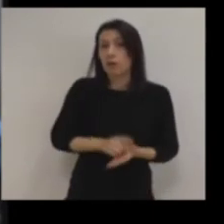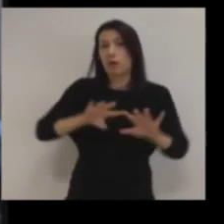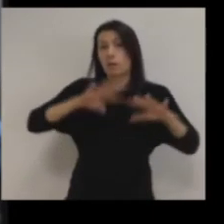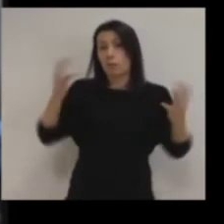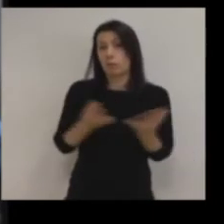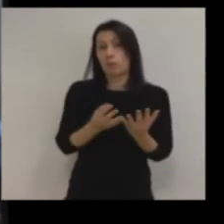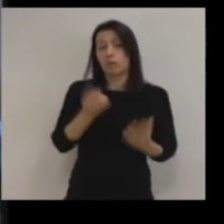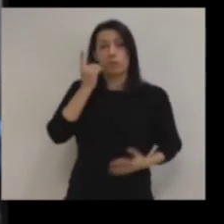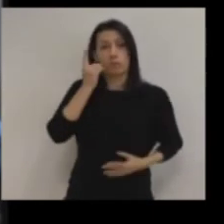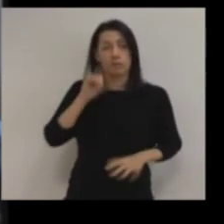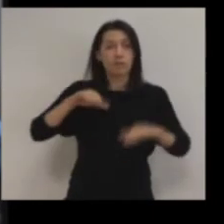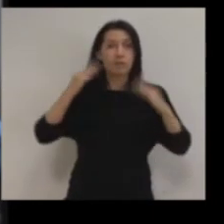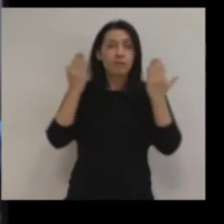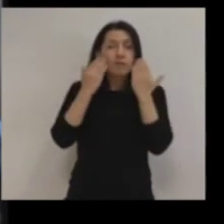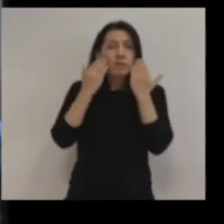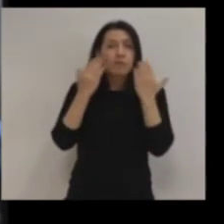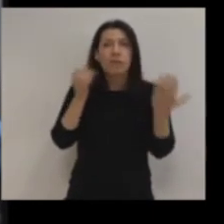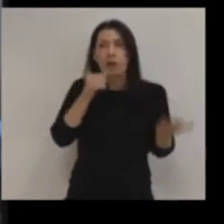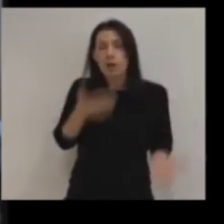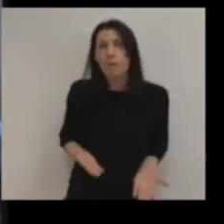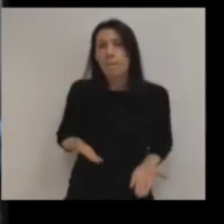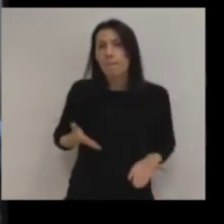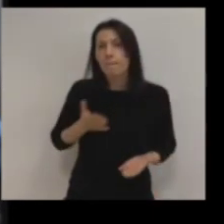Congress. ¿Hasta qué punto